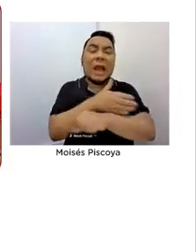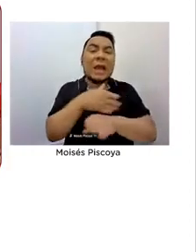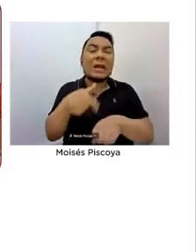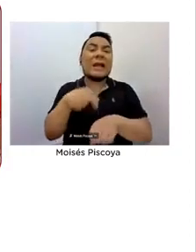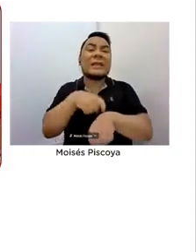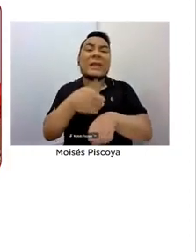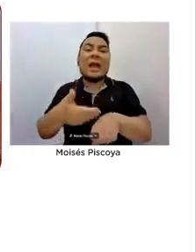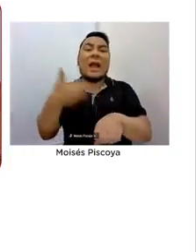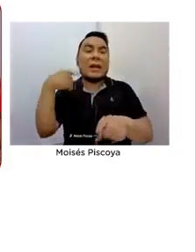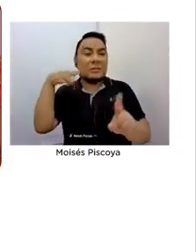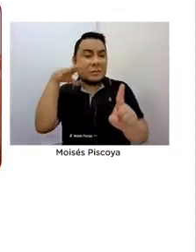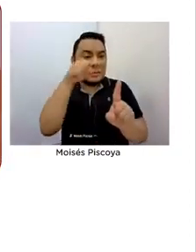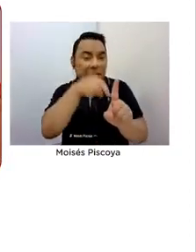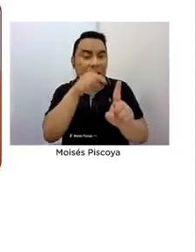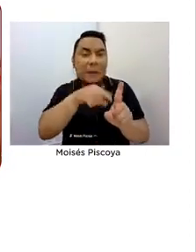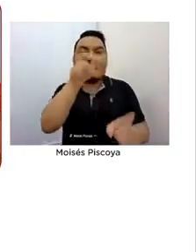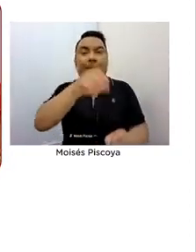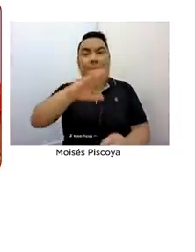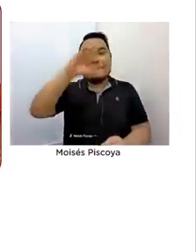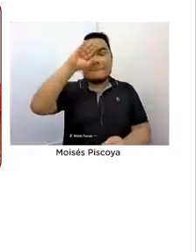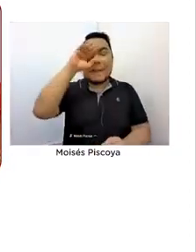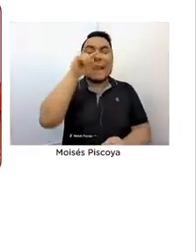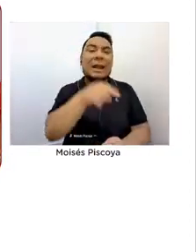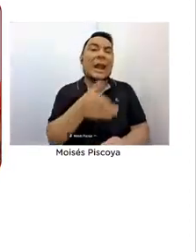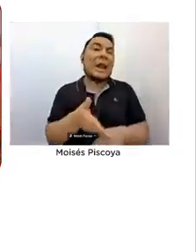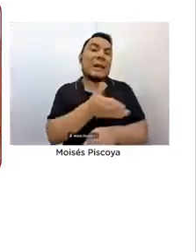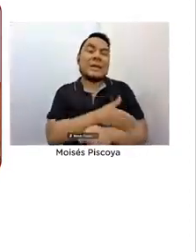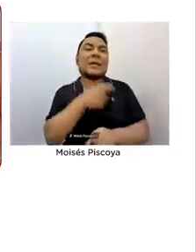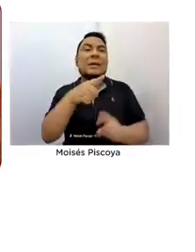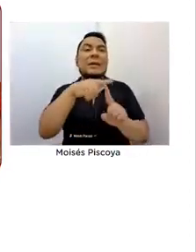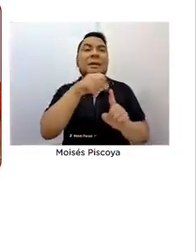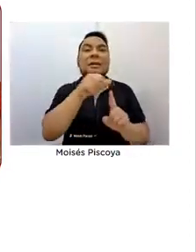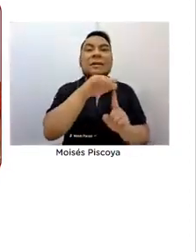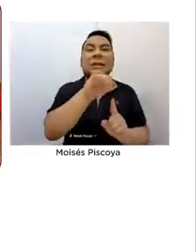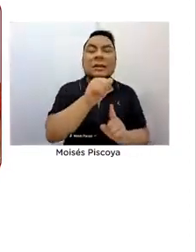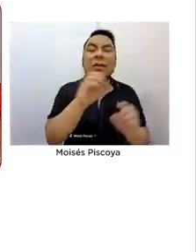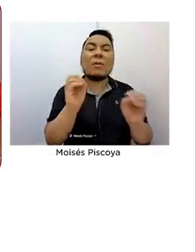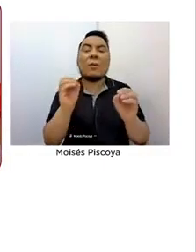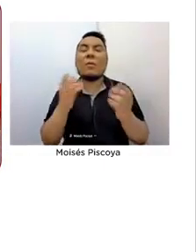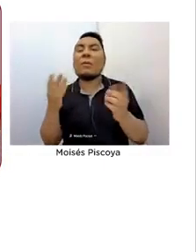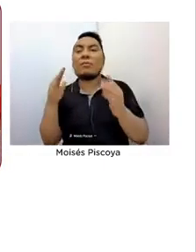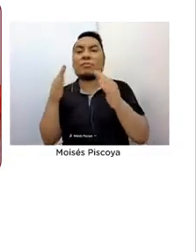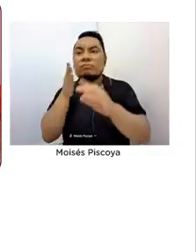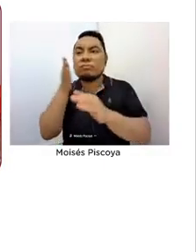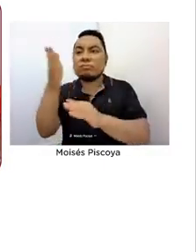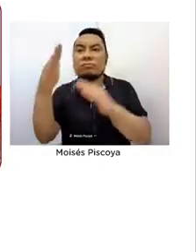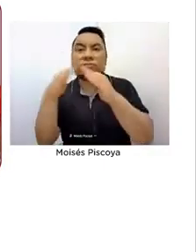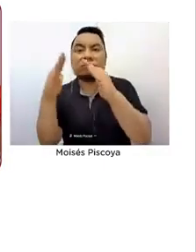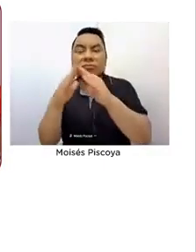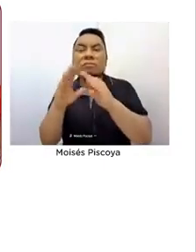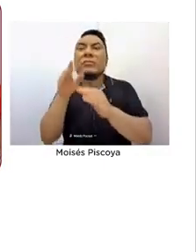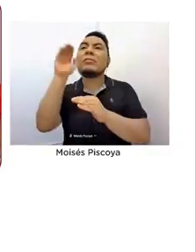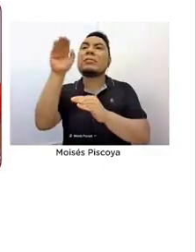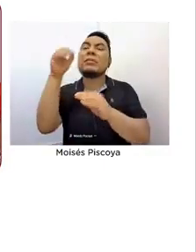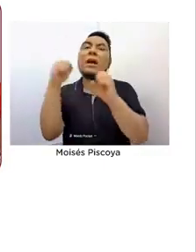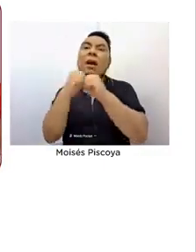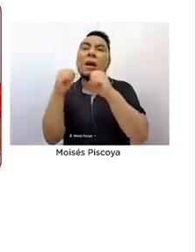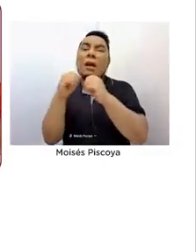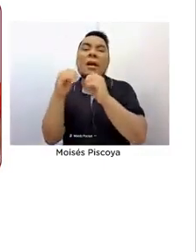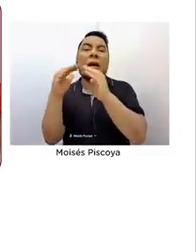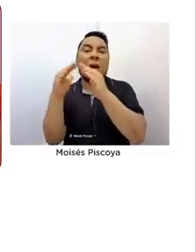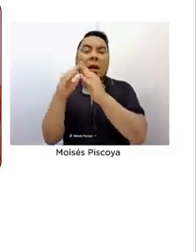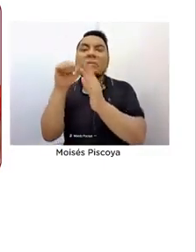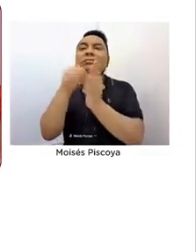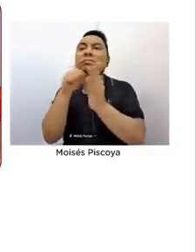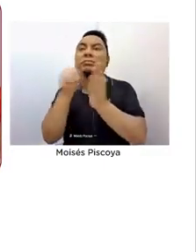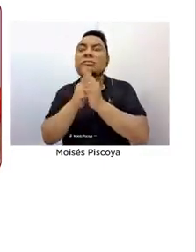persona que tiene COVID, sea en una intervención como un TAITA, sea en una intervención como un CRAT, sea en una visita del equipo de respuesta rápida, o sea cuando